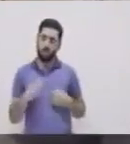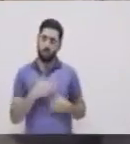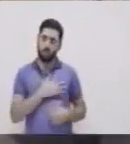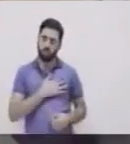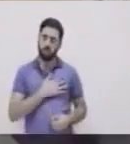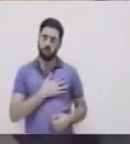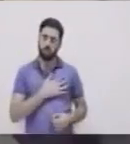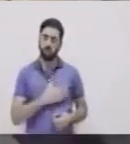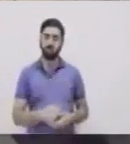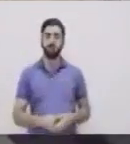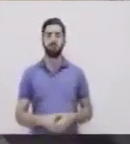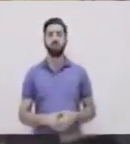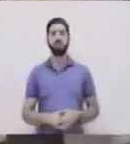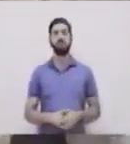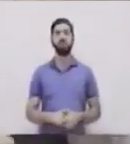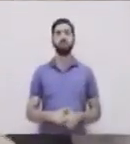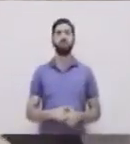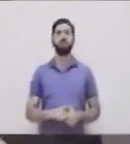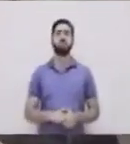mi corazón.